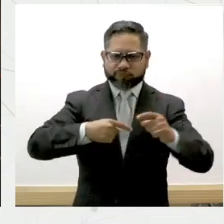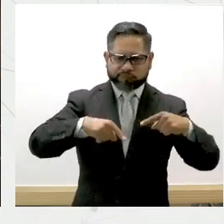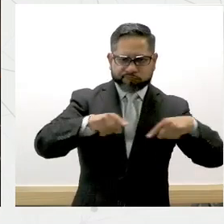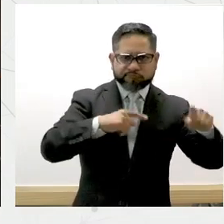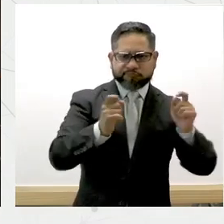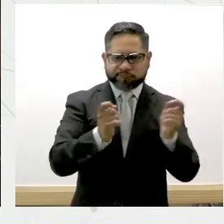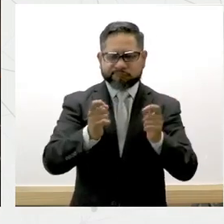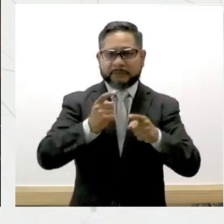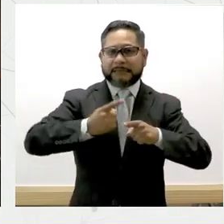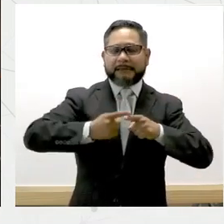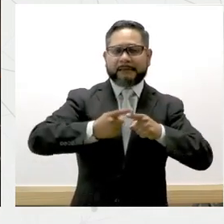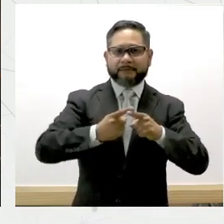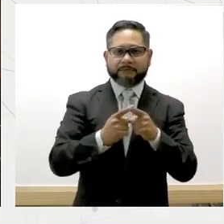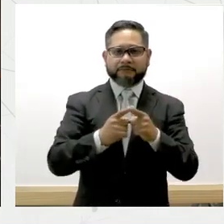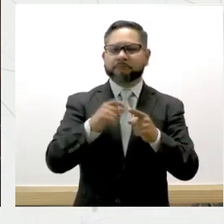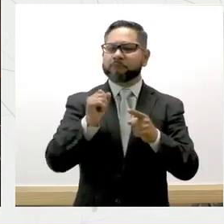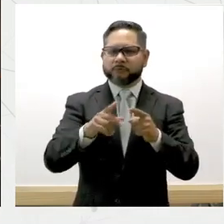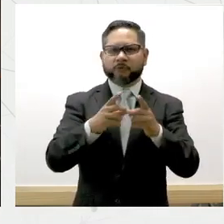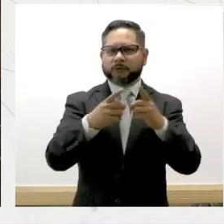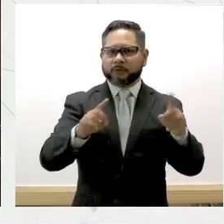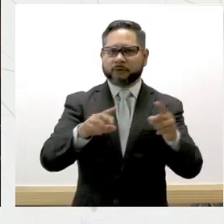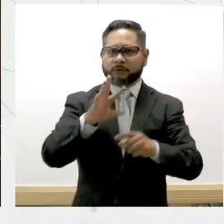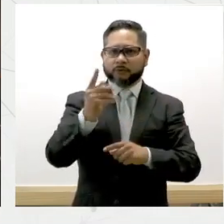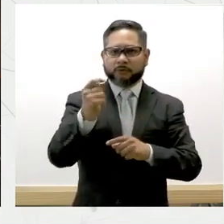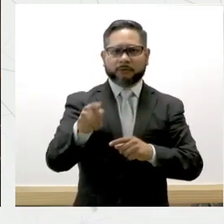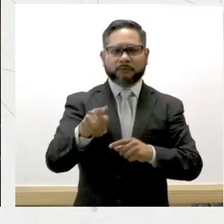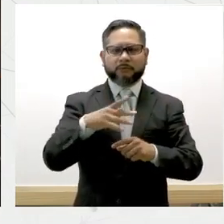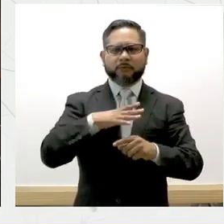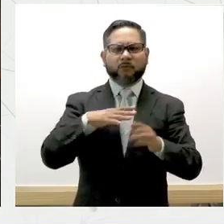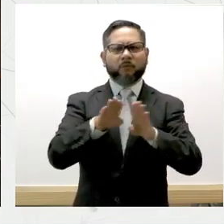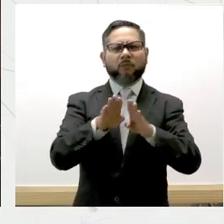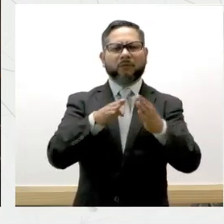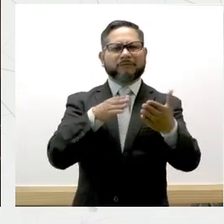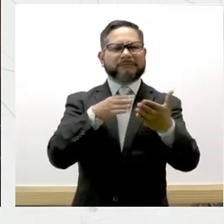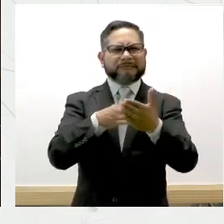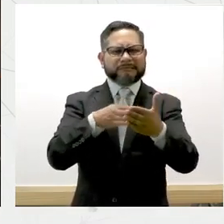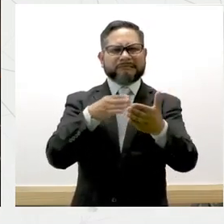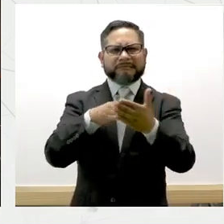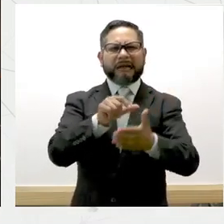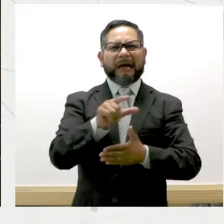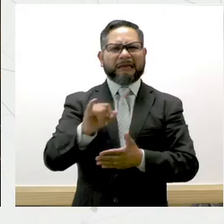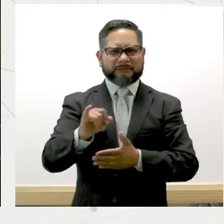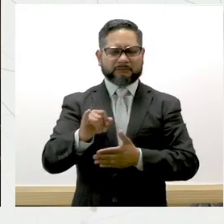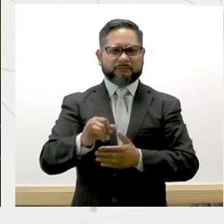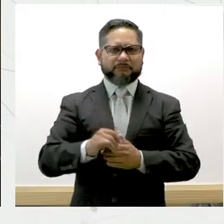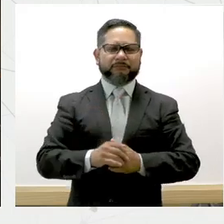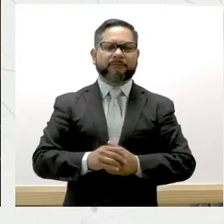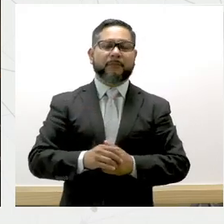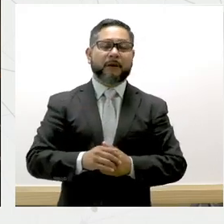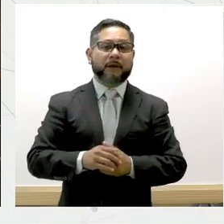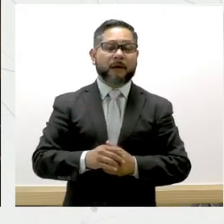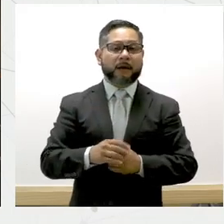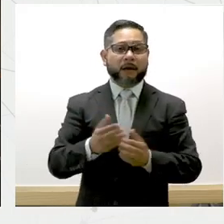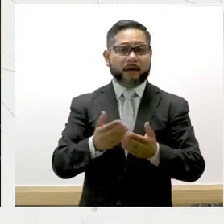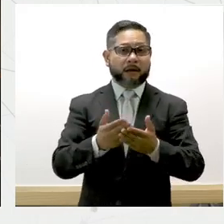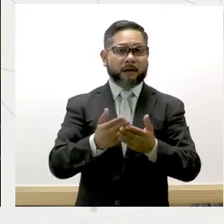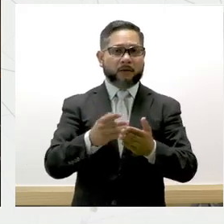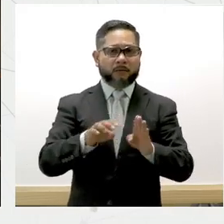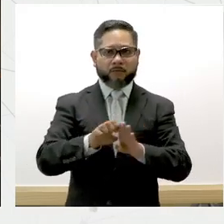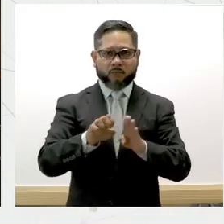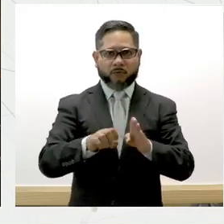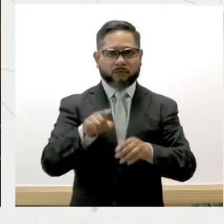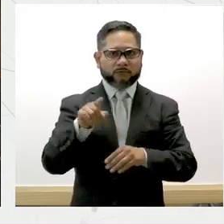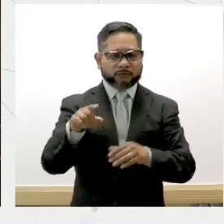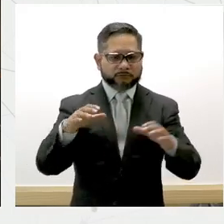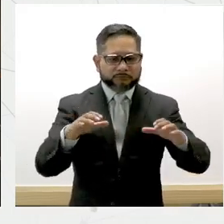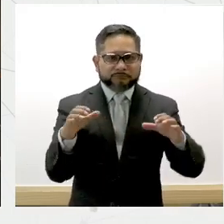de la tecnología, ¿no?, y muy en particular esos desafíos que nos presenta la inteligencia artificial. Además, en un momento de oportunidad, porque precisamente, ¿no?, la ONU